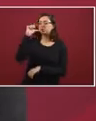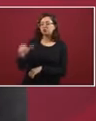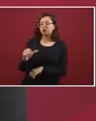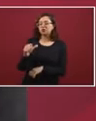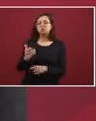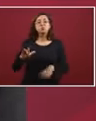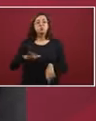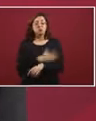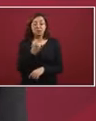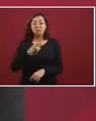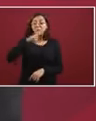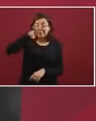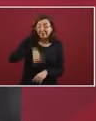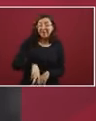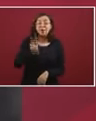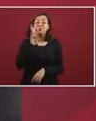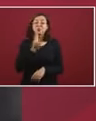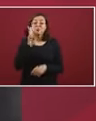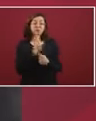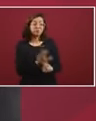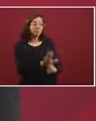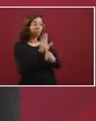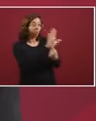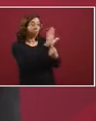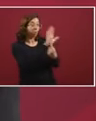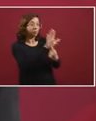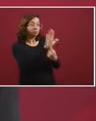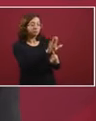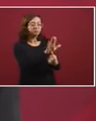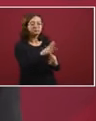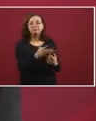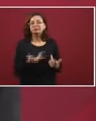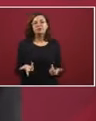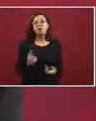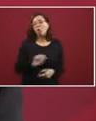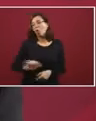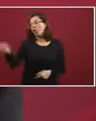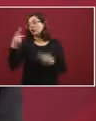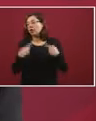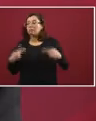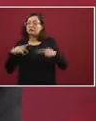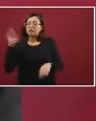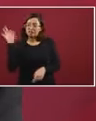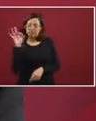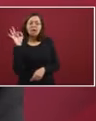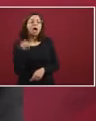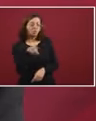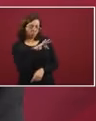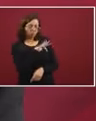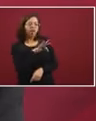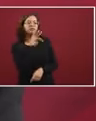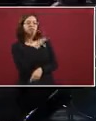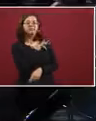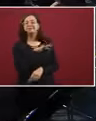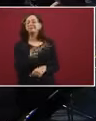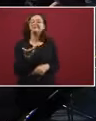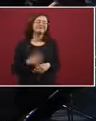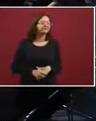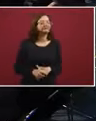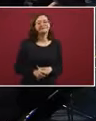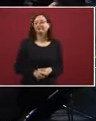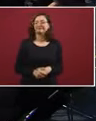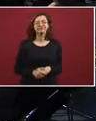logran sustanciar. Alguien les ha dicho que sí lo pueden lograr, pero qué bueno que me lo preguntas para decirle a las personas que no es